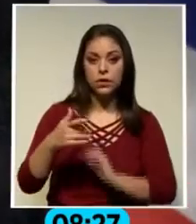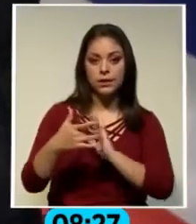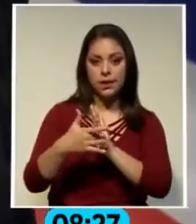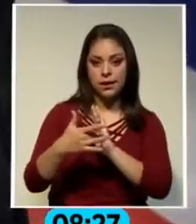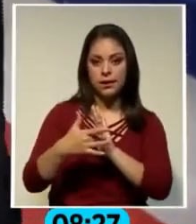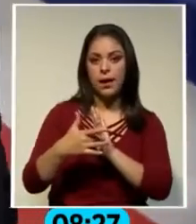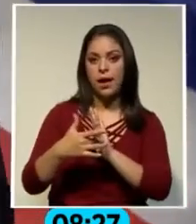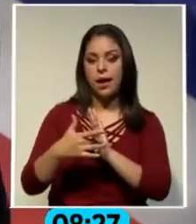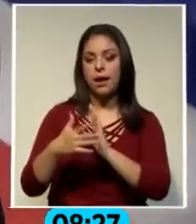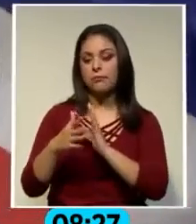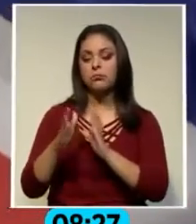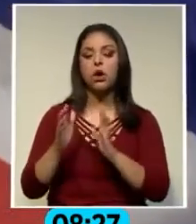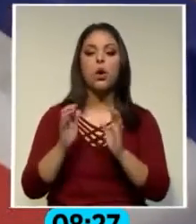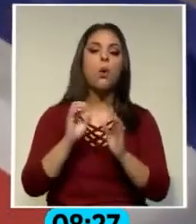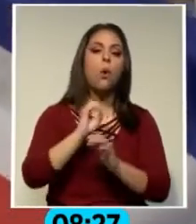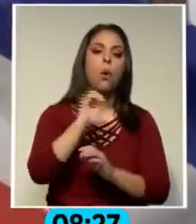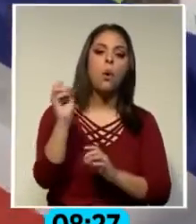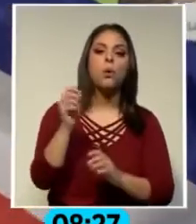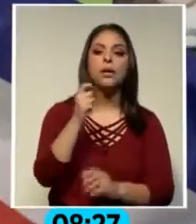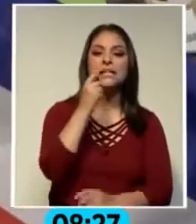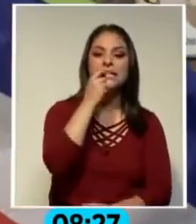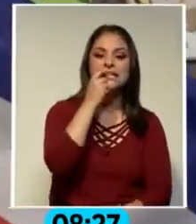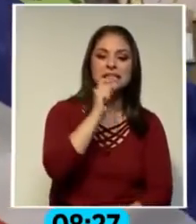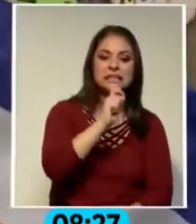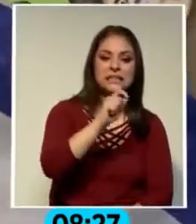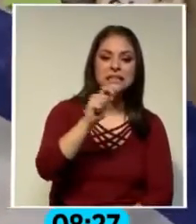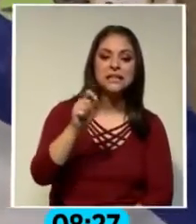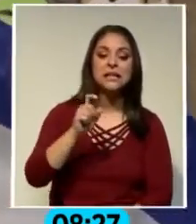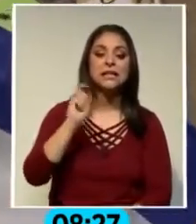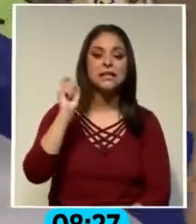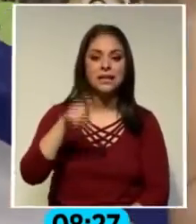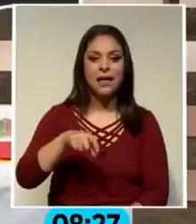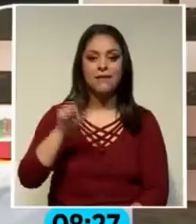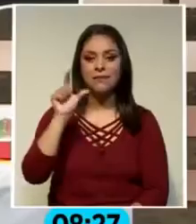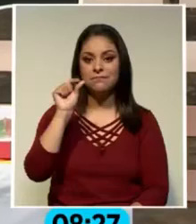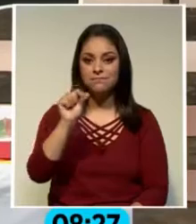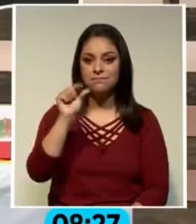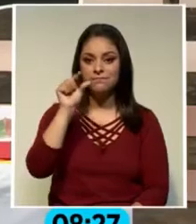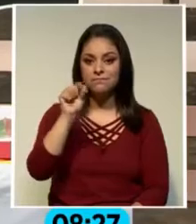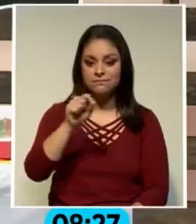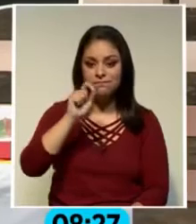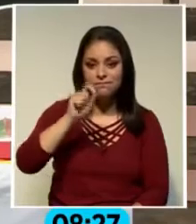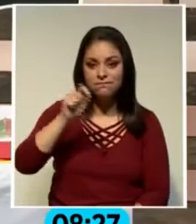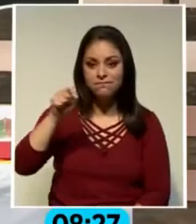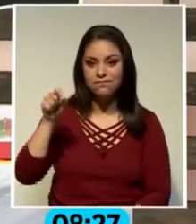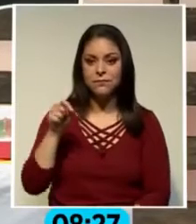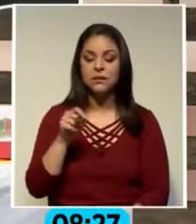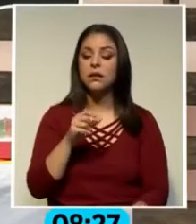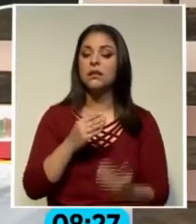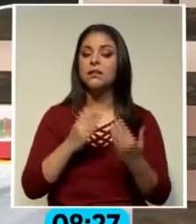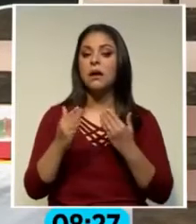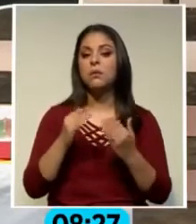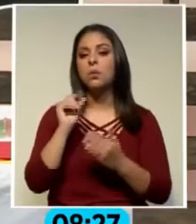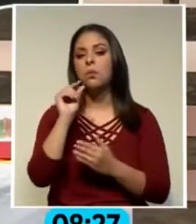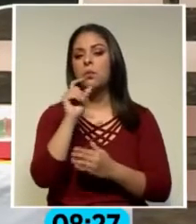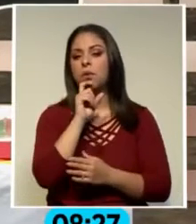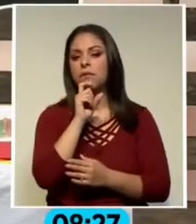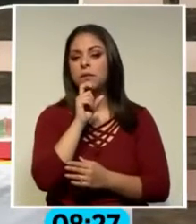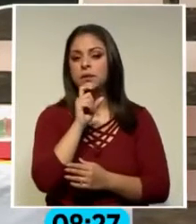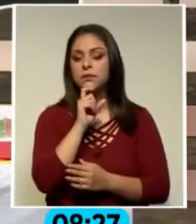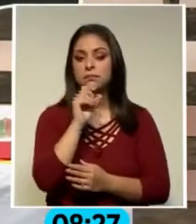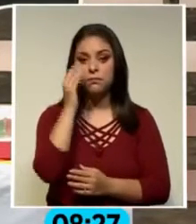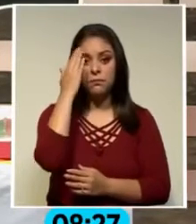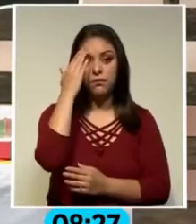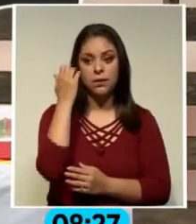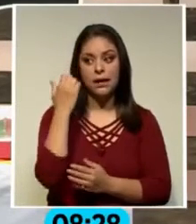dije que era el pincho, vamos a tener que presionarlo con nuestros dedos y tal vez va a ser un poquito difícil